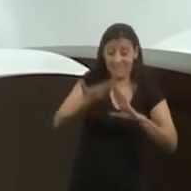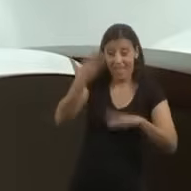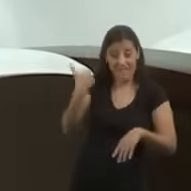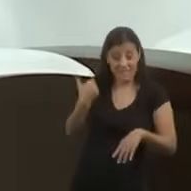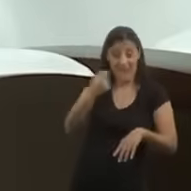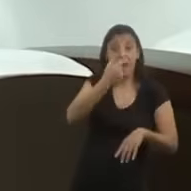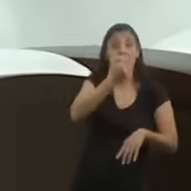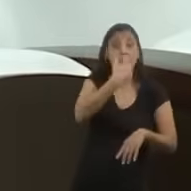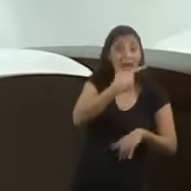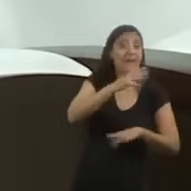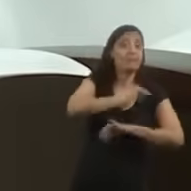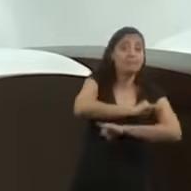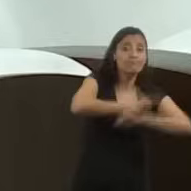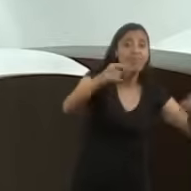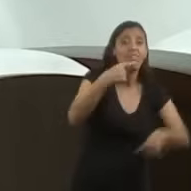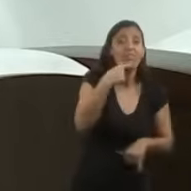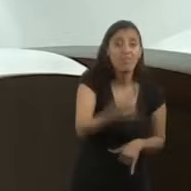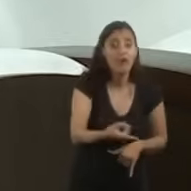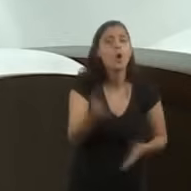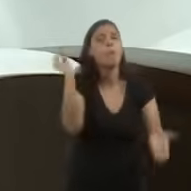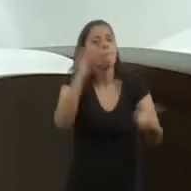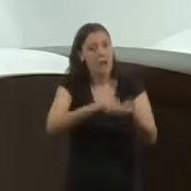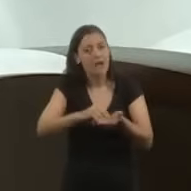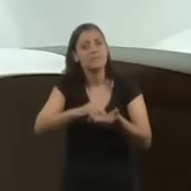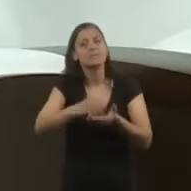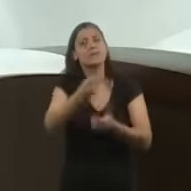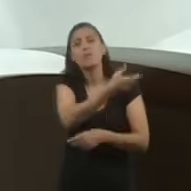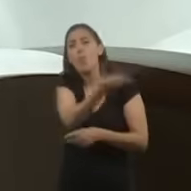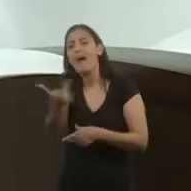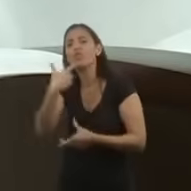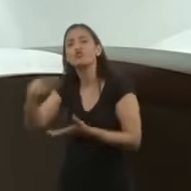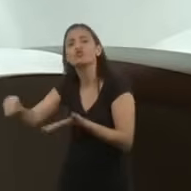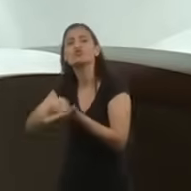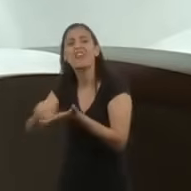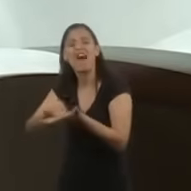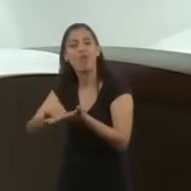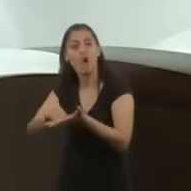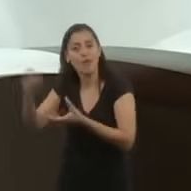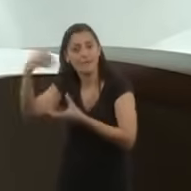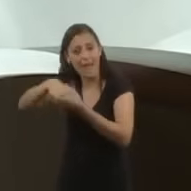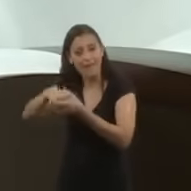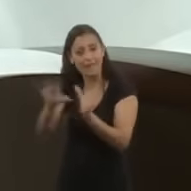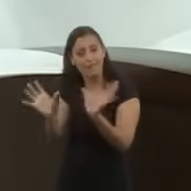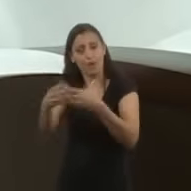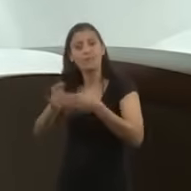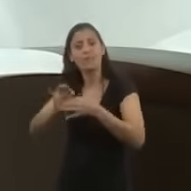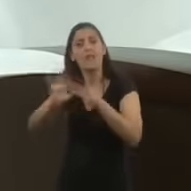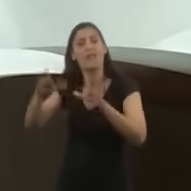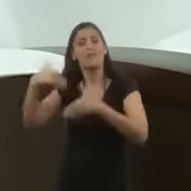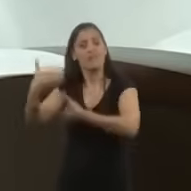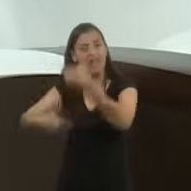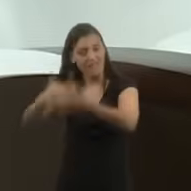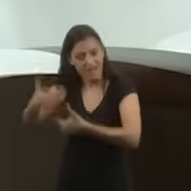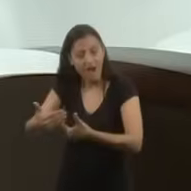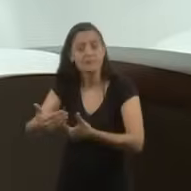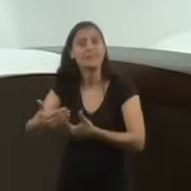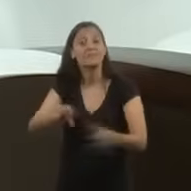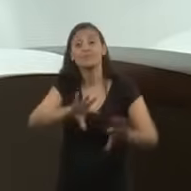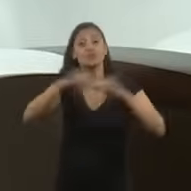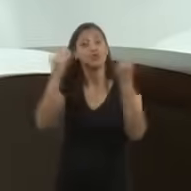y en virtud de la cantidad de senadores que tiene la libertad avanza senadores libertarios son siete